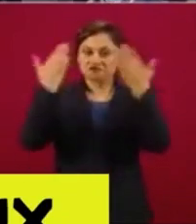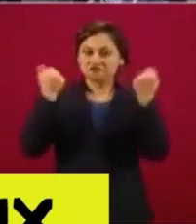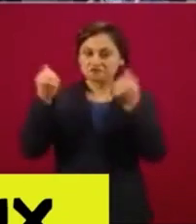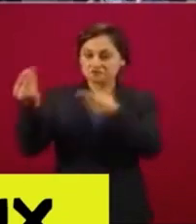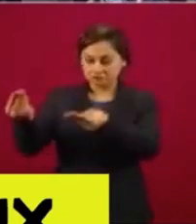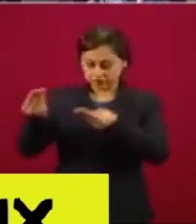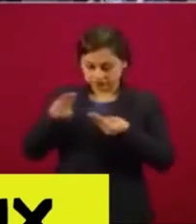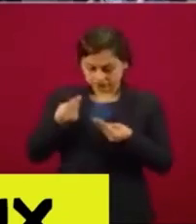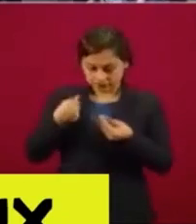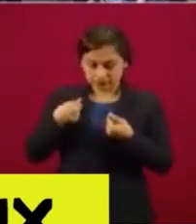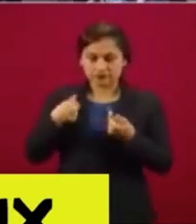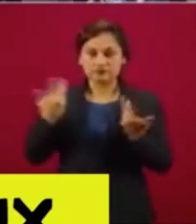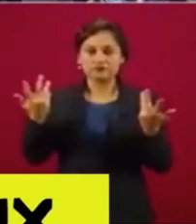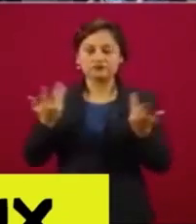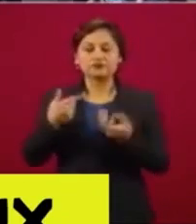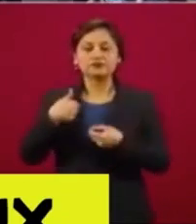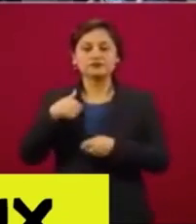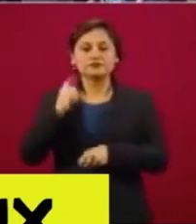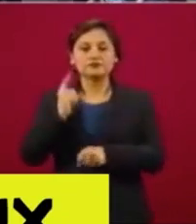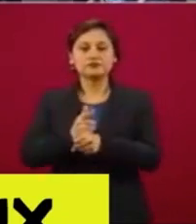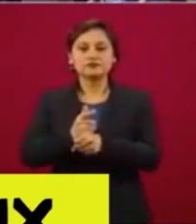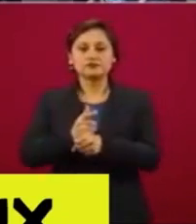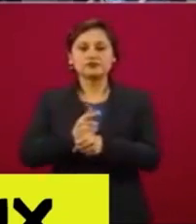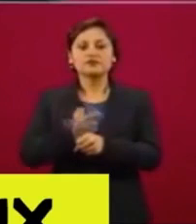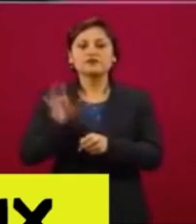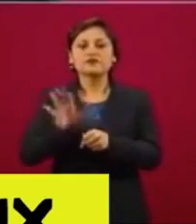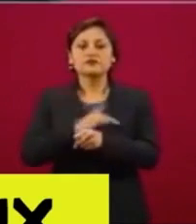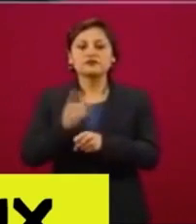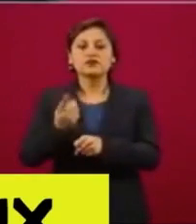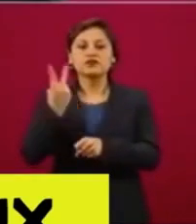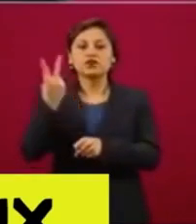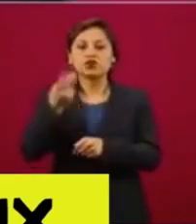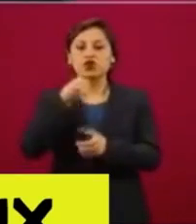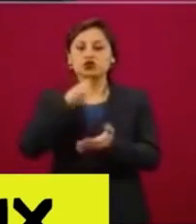atención porque llegaron dos documentos